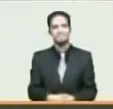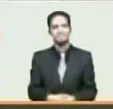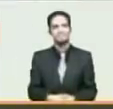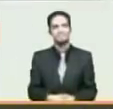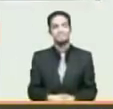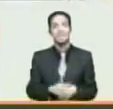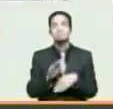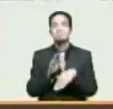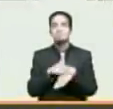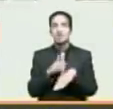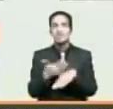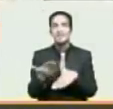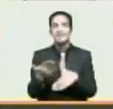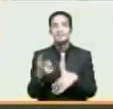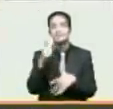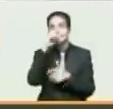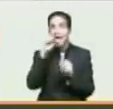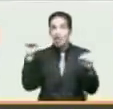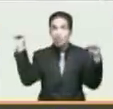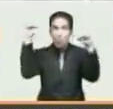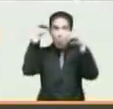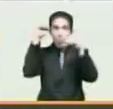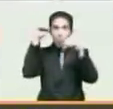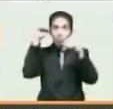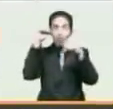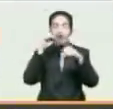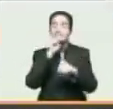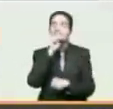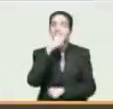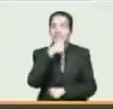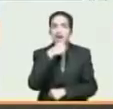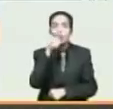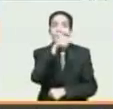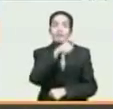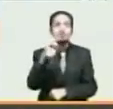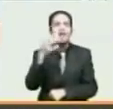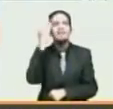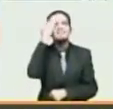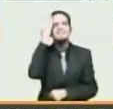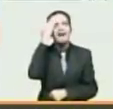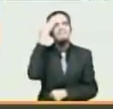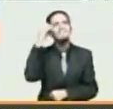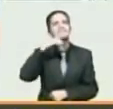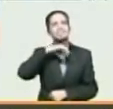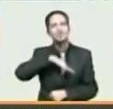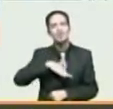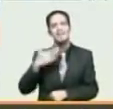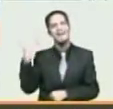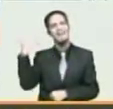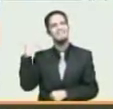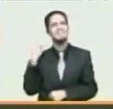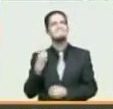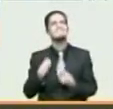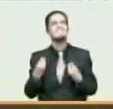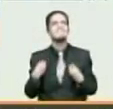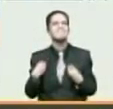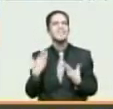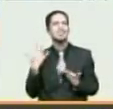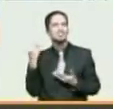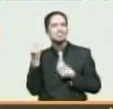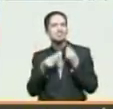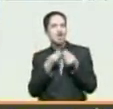Porque los hermanos de la tercera edad, los más viejos, saben de la historia y vivieron la historia de la Cuarta